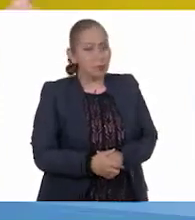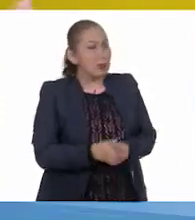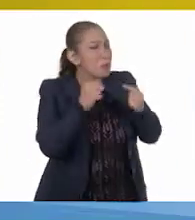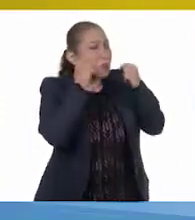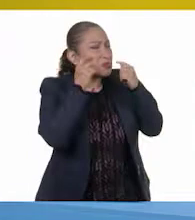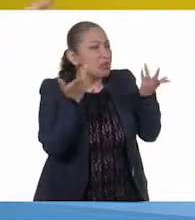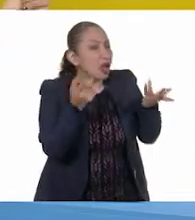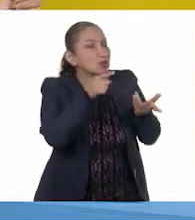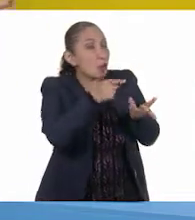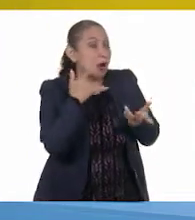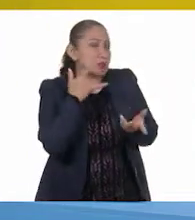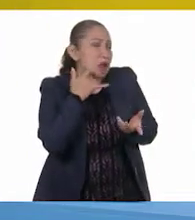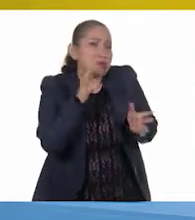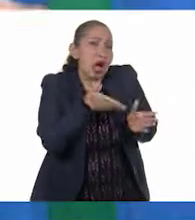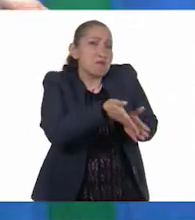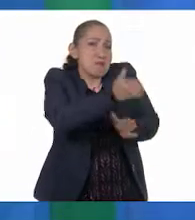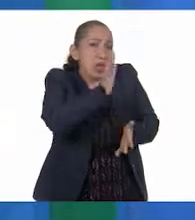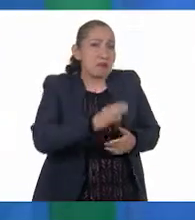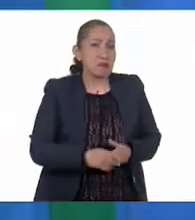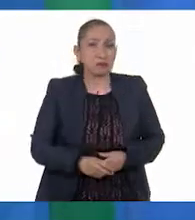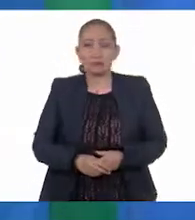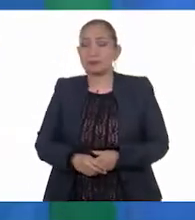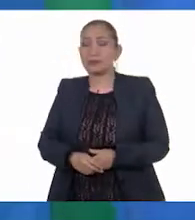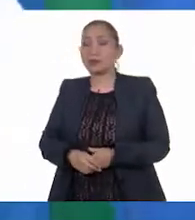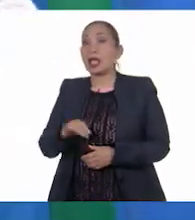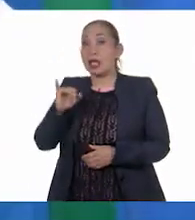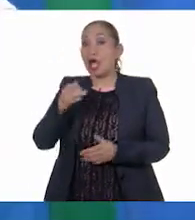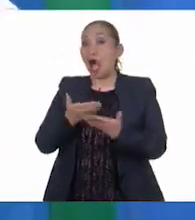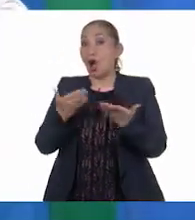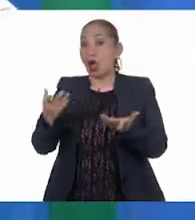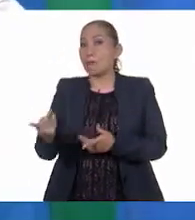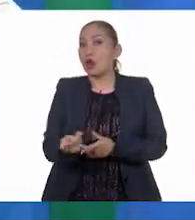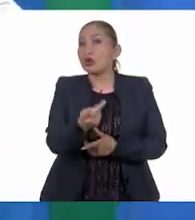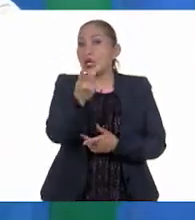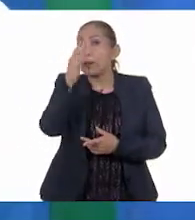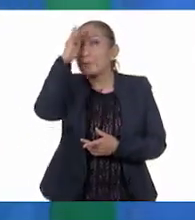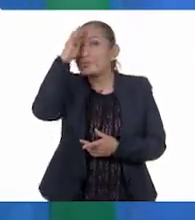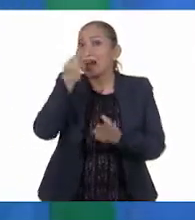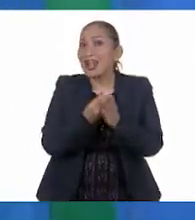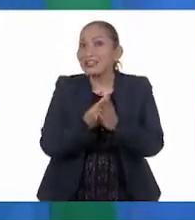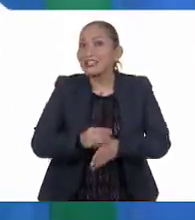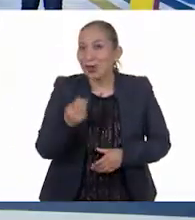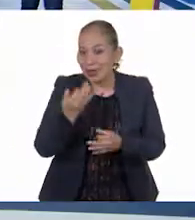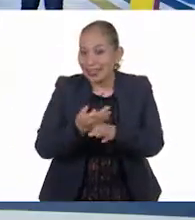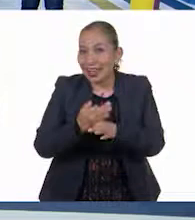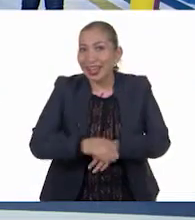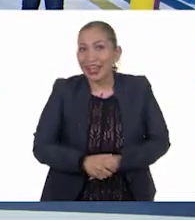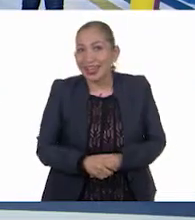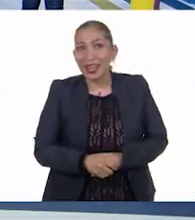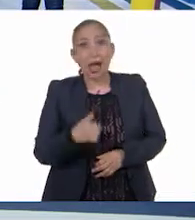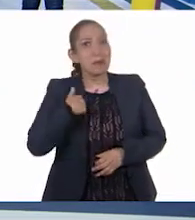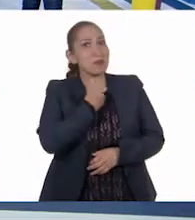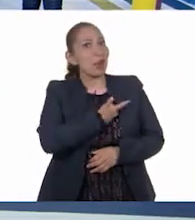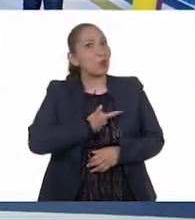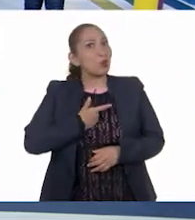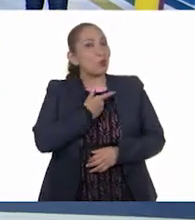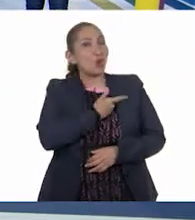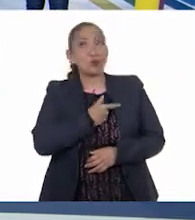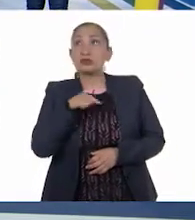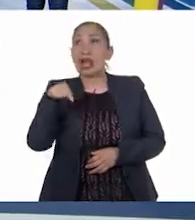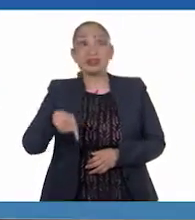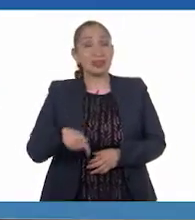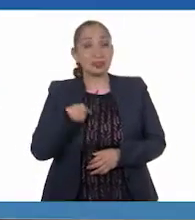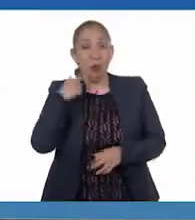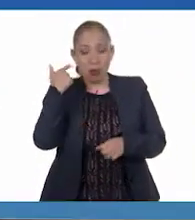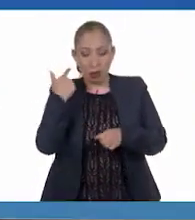nada con intentarlo, Lolo. Y bueno, es momento de preguntar qué les pareció la clase. ¡Ah! A mí me gusta. Me gusta